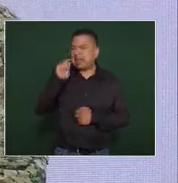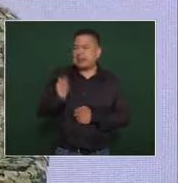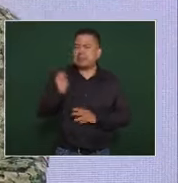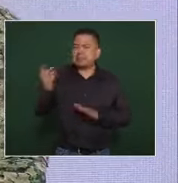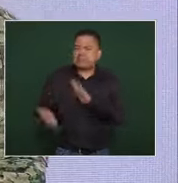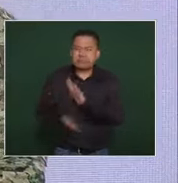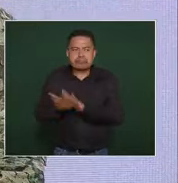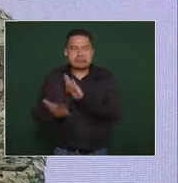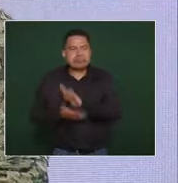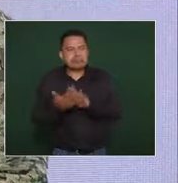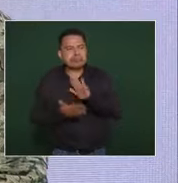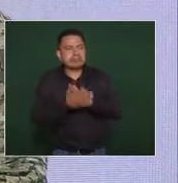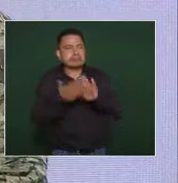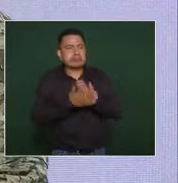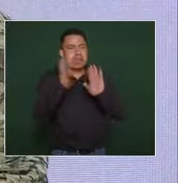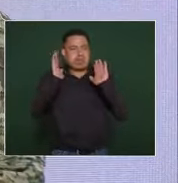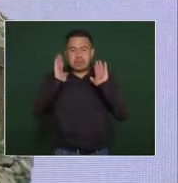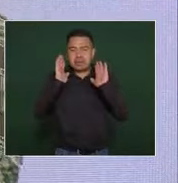construcción ya está